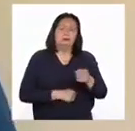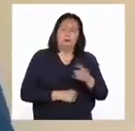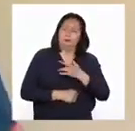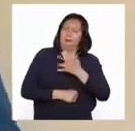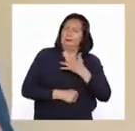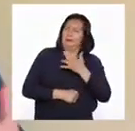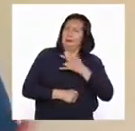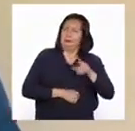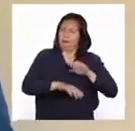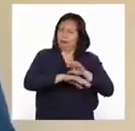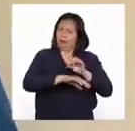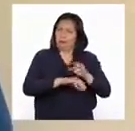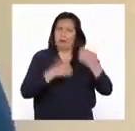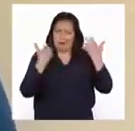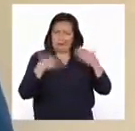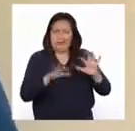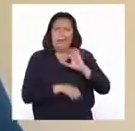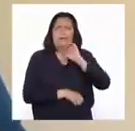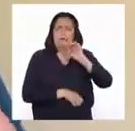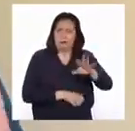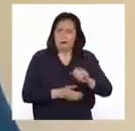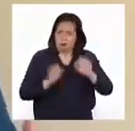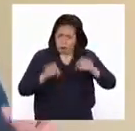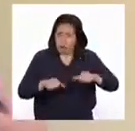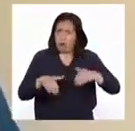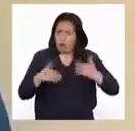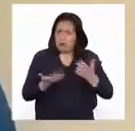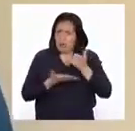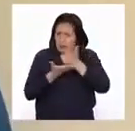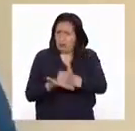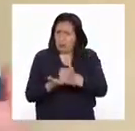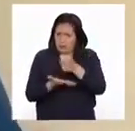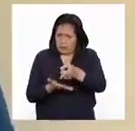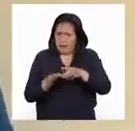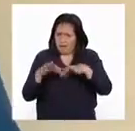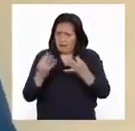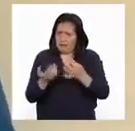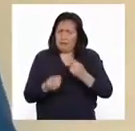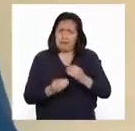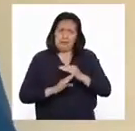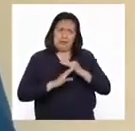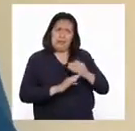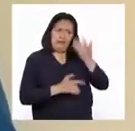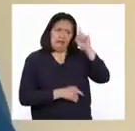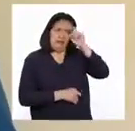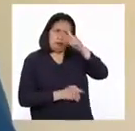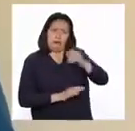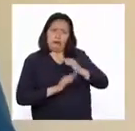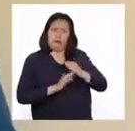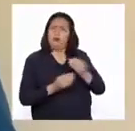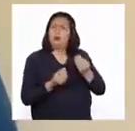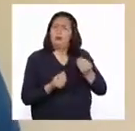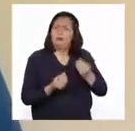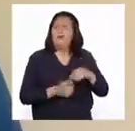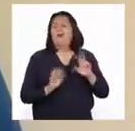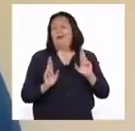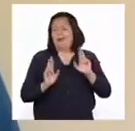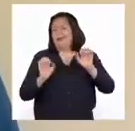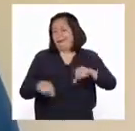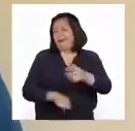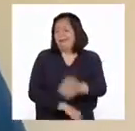¿Sienten que estos consejos que hemos dado pueden ayudarlos como familia a enfrentar las dificultades? Espero que